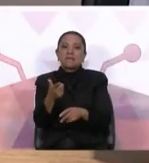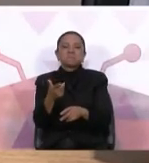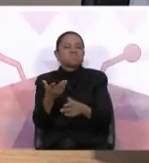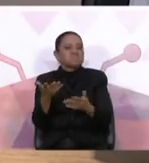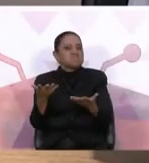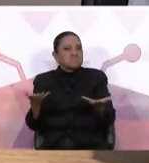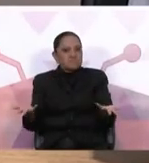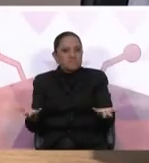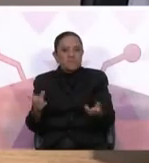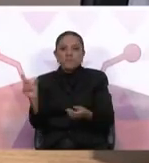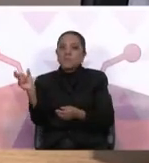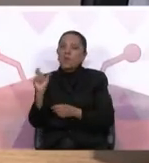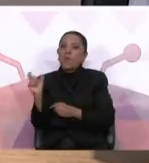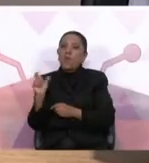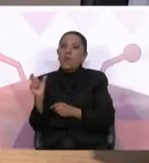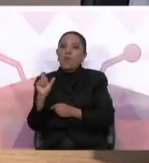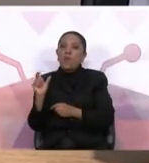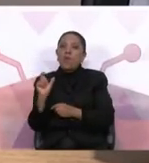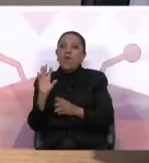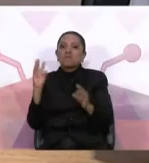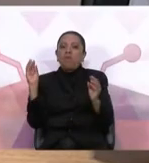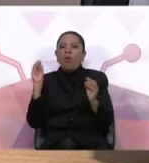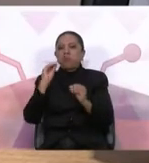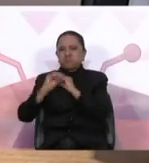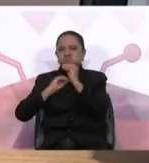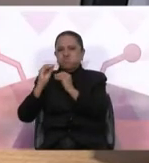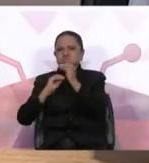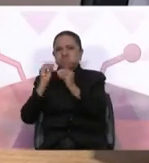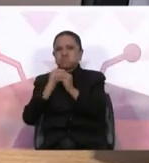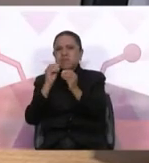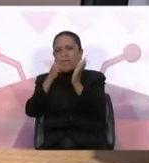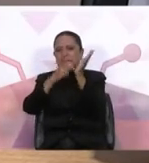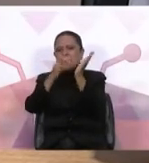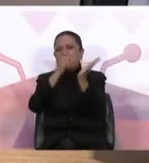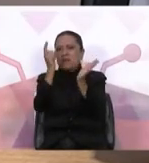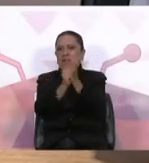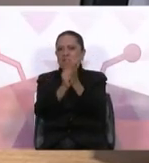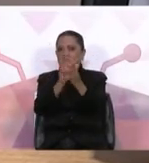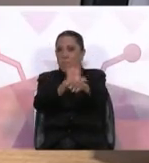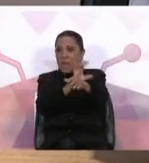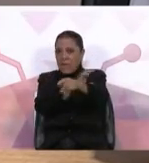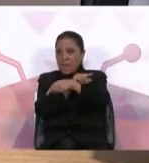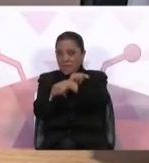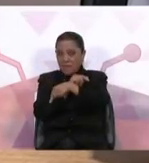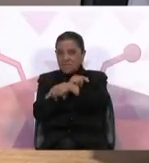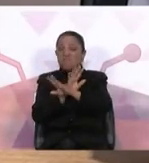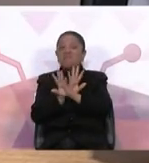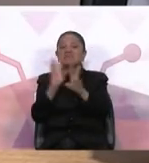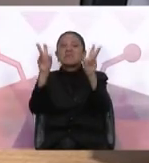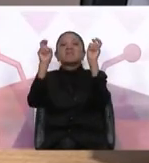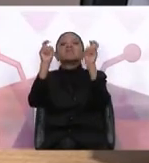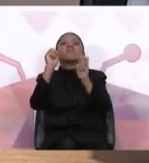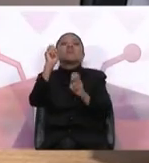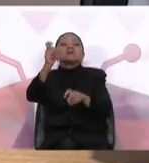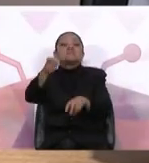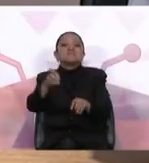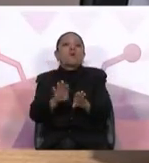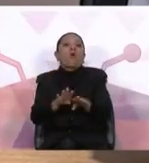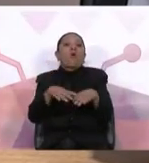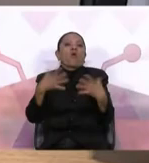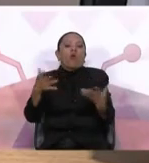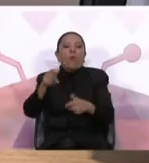se discutió la reforma energética el tema es como como sustituimos